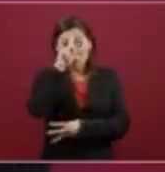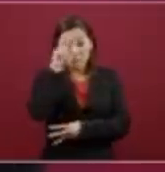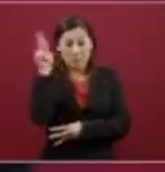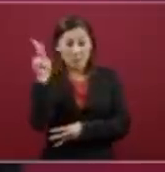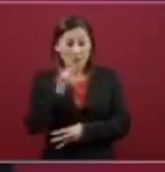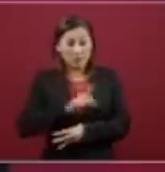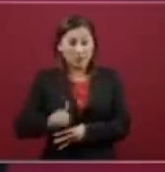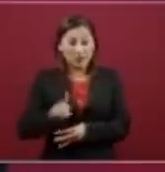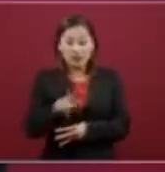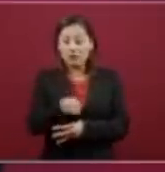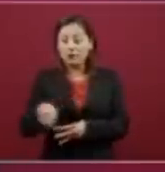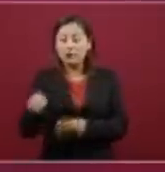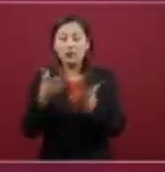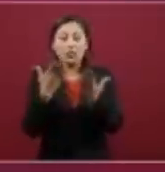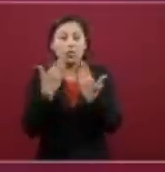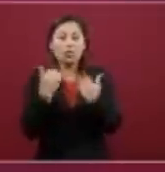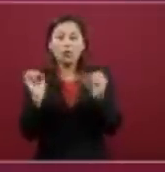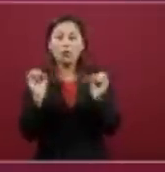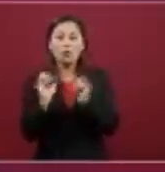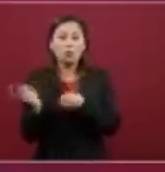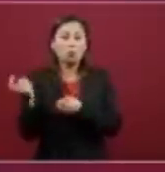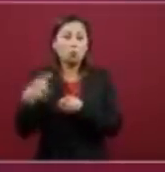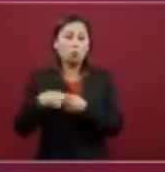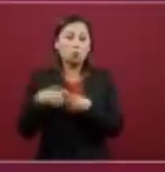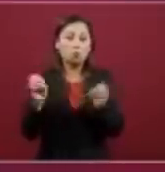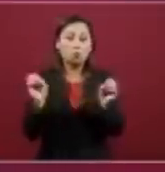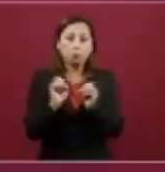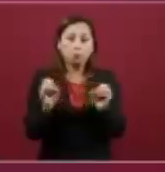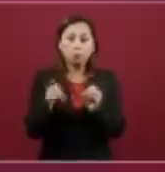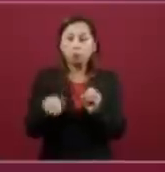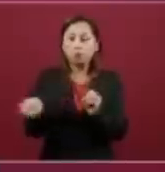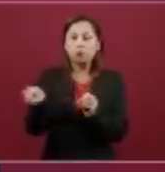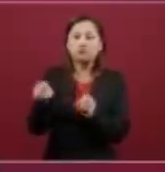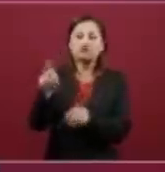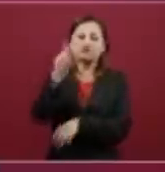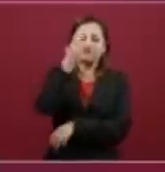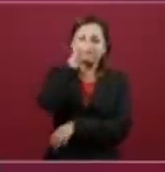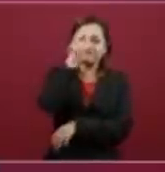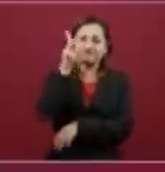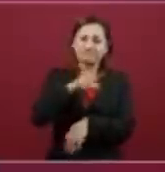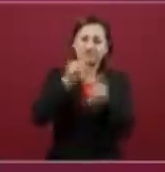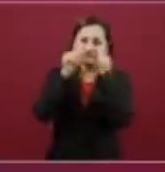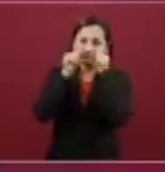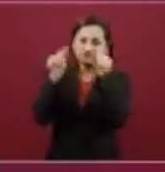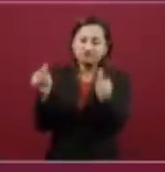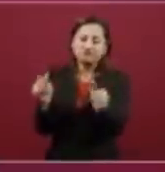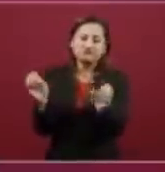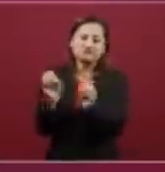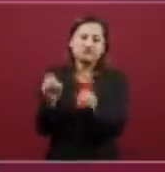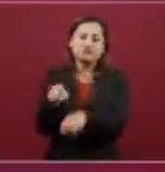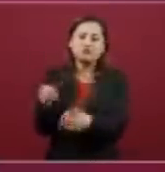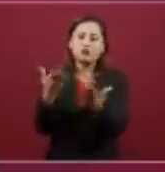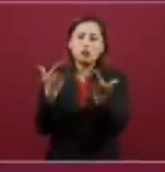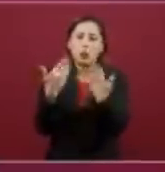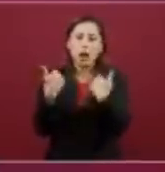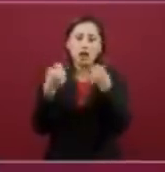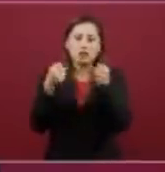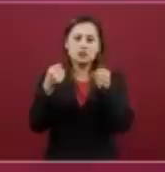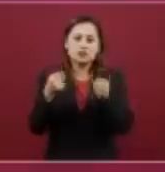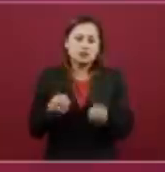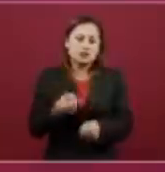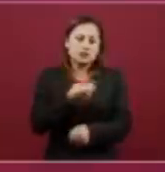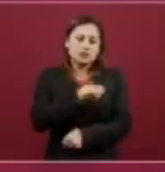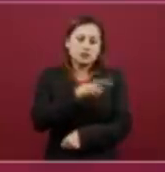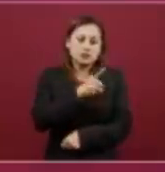son derechohabientes, a la población abierta, a los que no tienen ISSSTE, no tienen seguro.